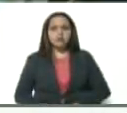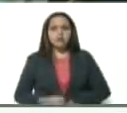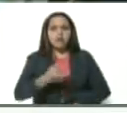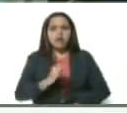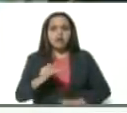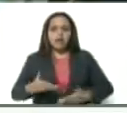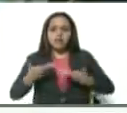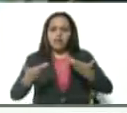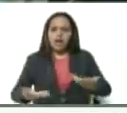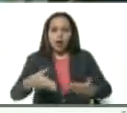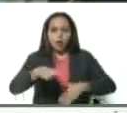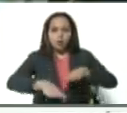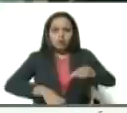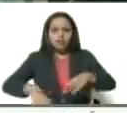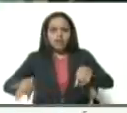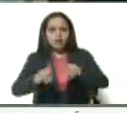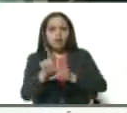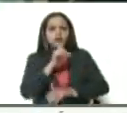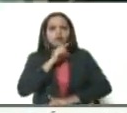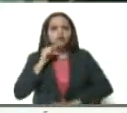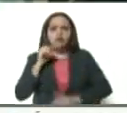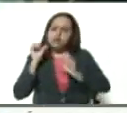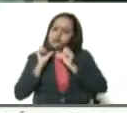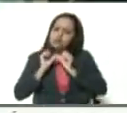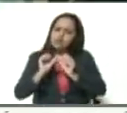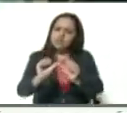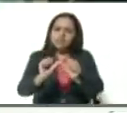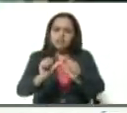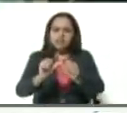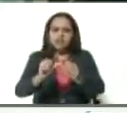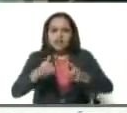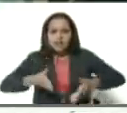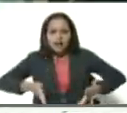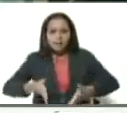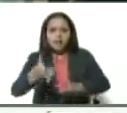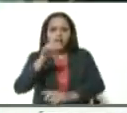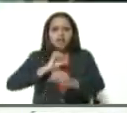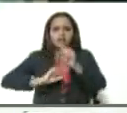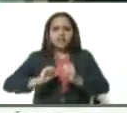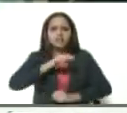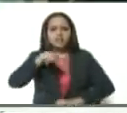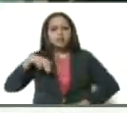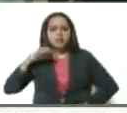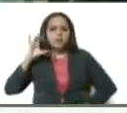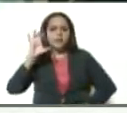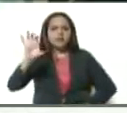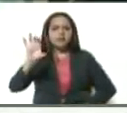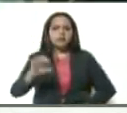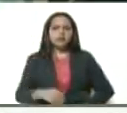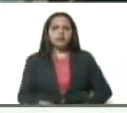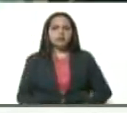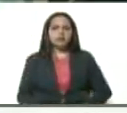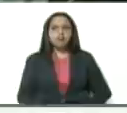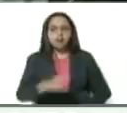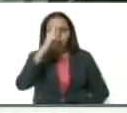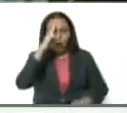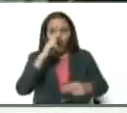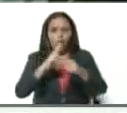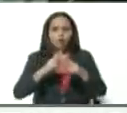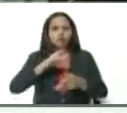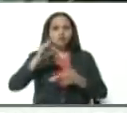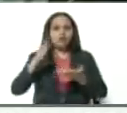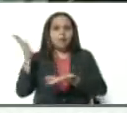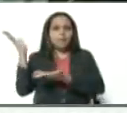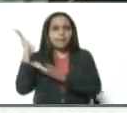una huella como Vidal Atencio es continuar la brega y la lucha por nuestra patria. Honor y gloria